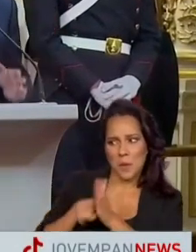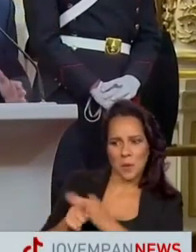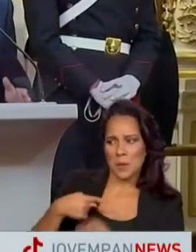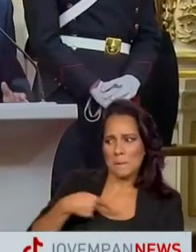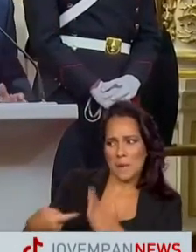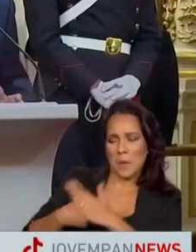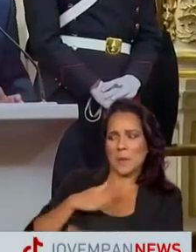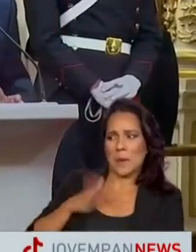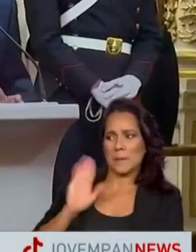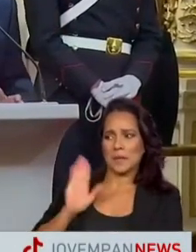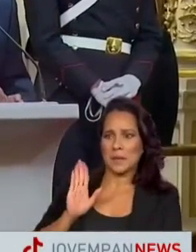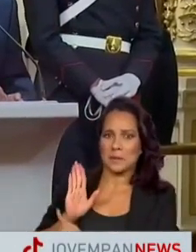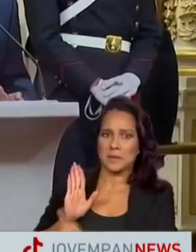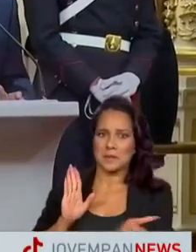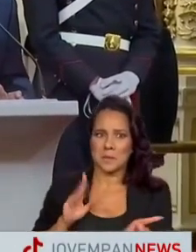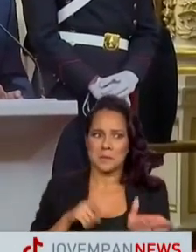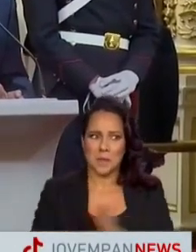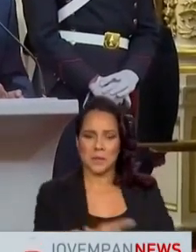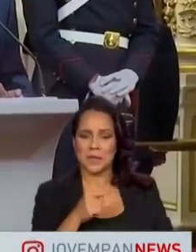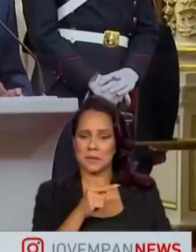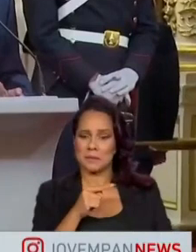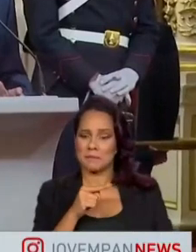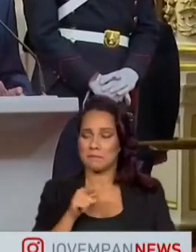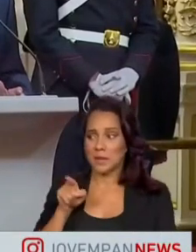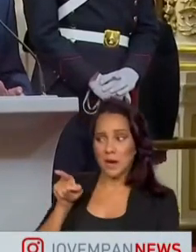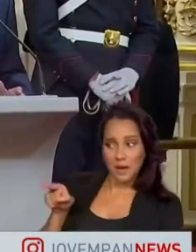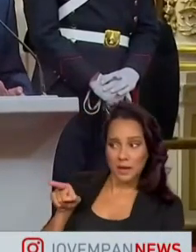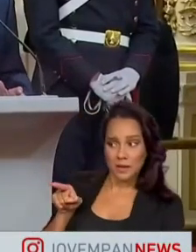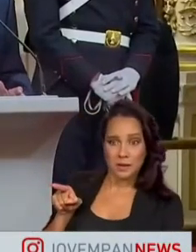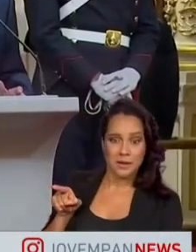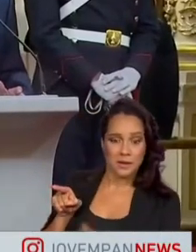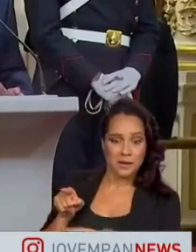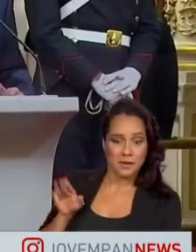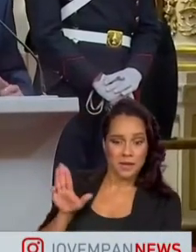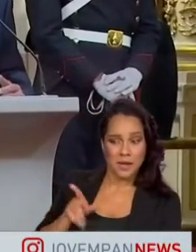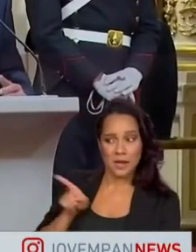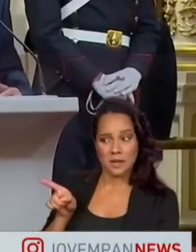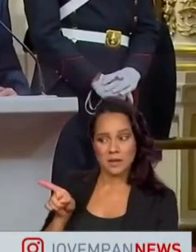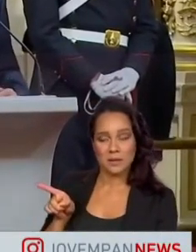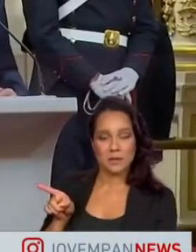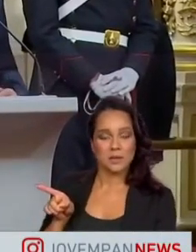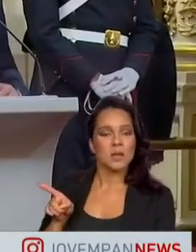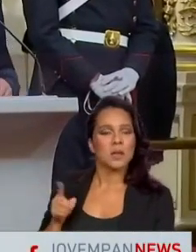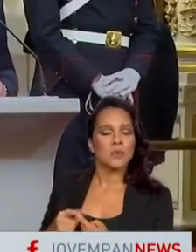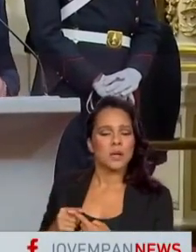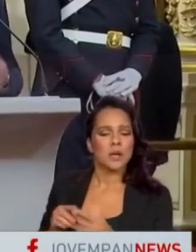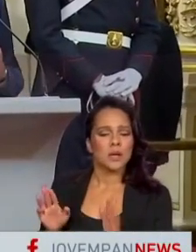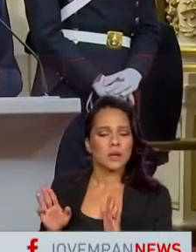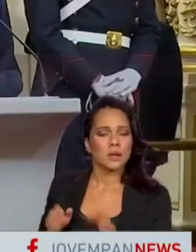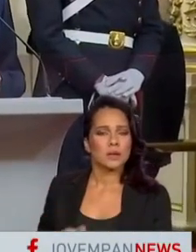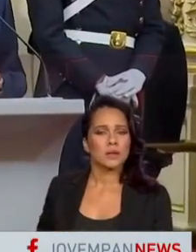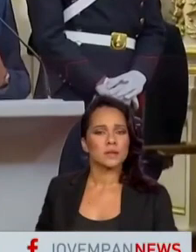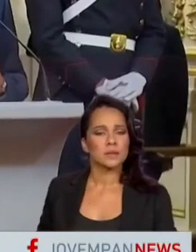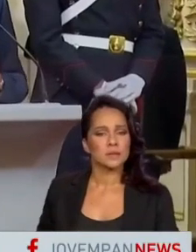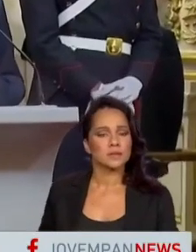quiero aclarar es que la pregunta que me hizo la periodista del Folha era que era si yo